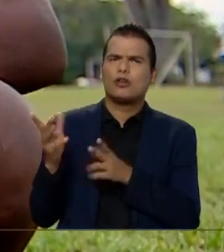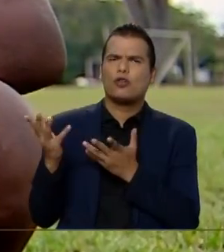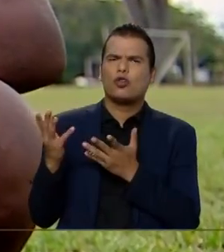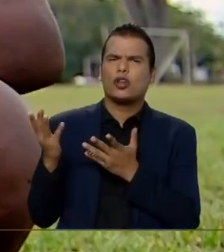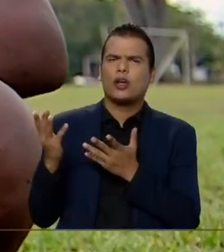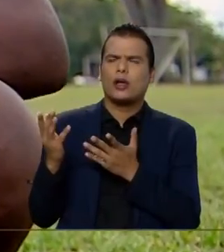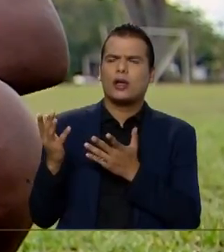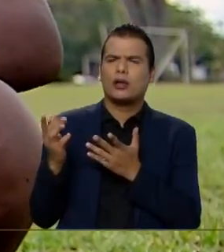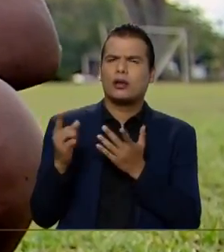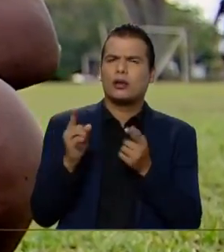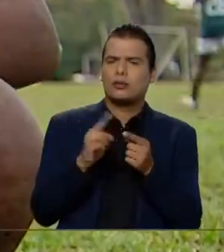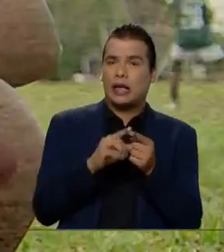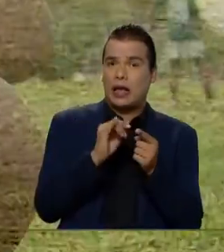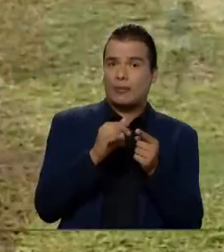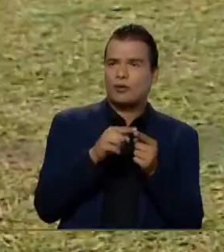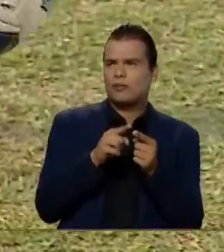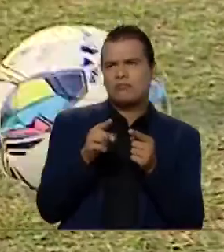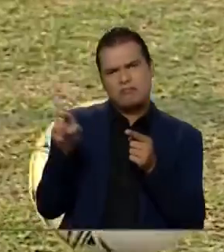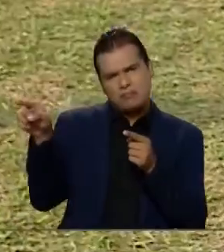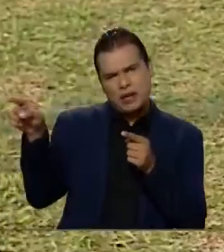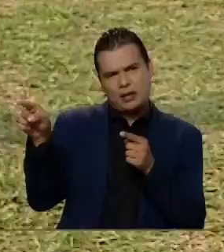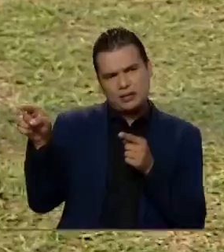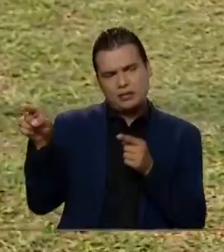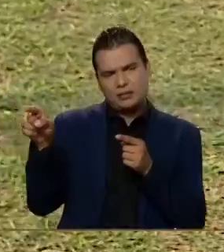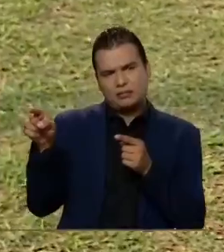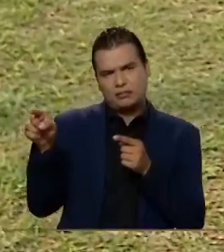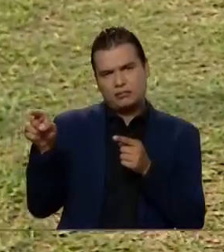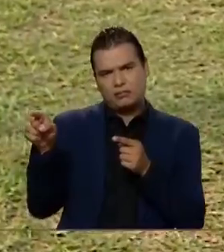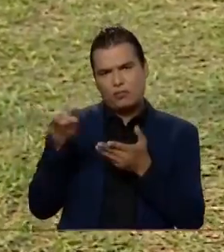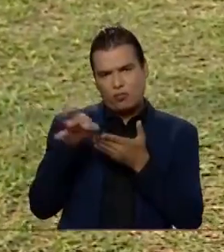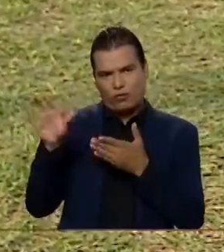llegando más allá de Jamundí.